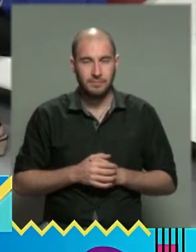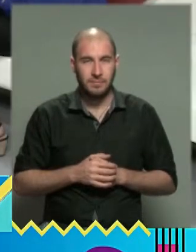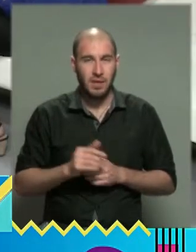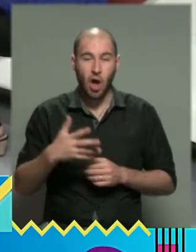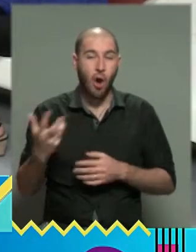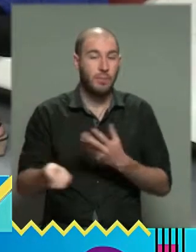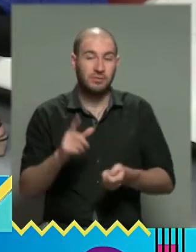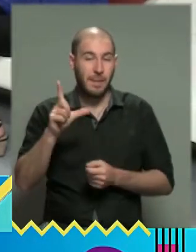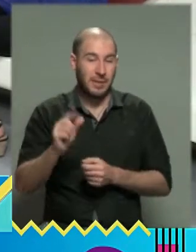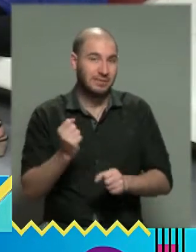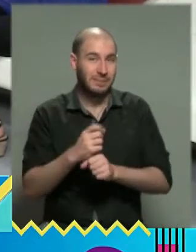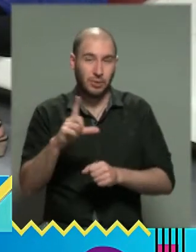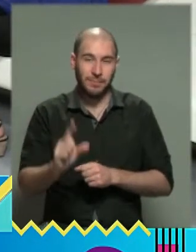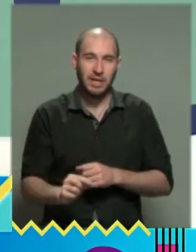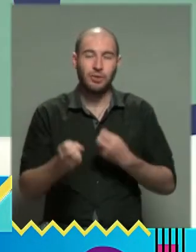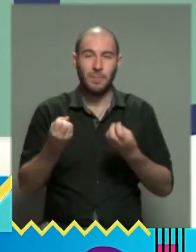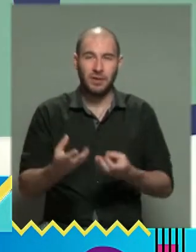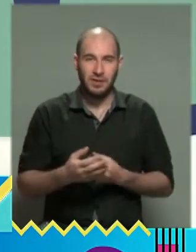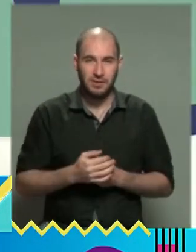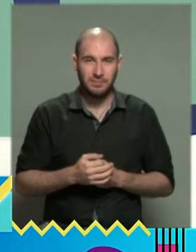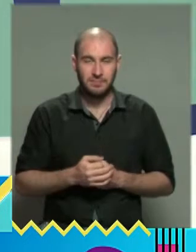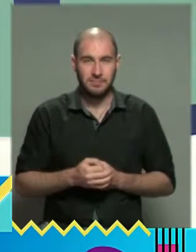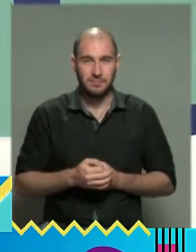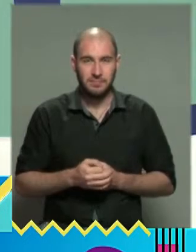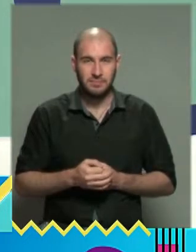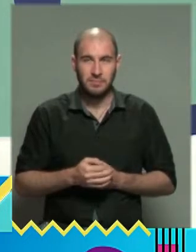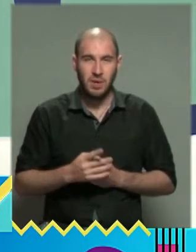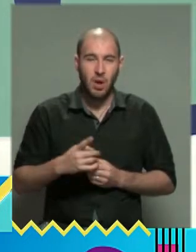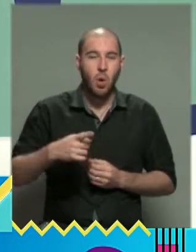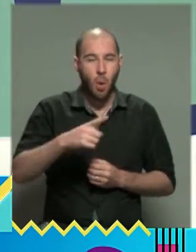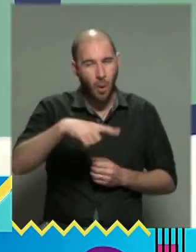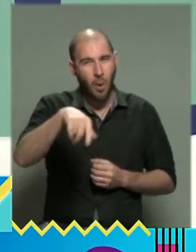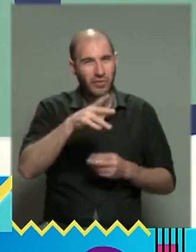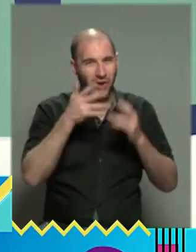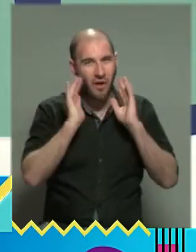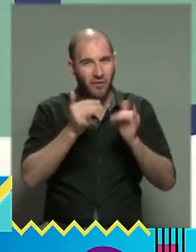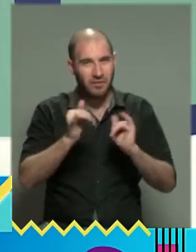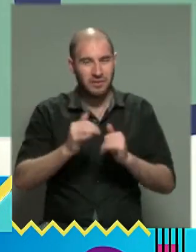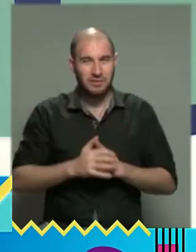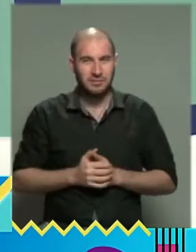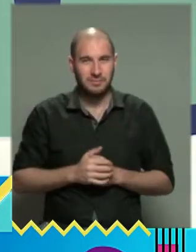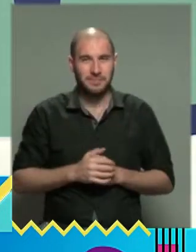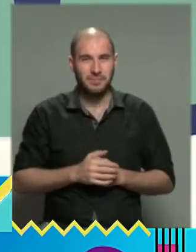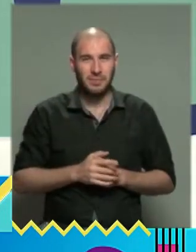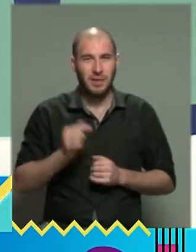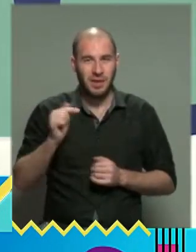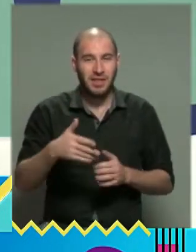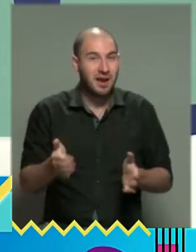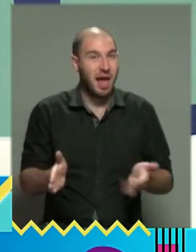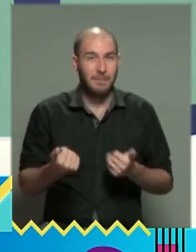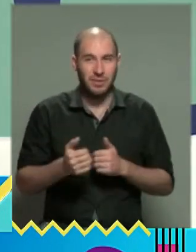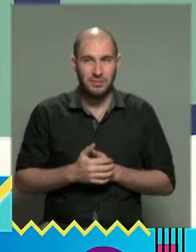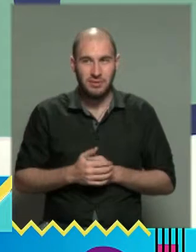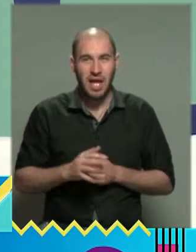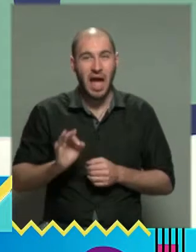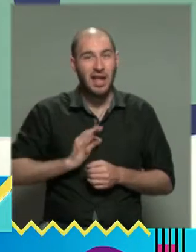menos oportunidades de empleo, porque es muy, ustedes que son jóvenes, esto es muy rápido.